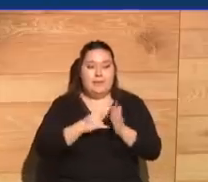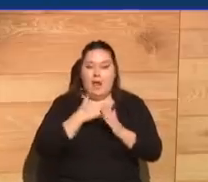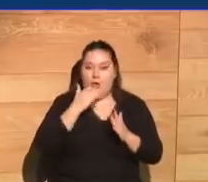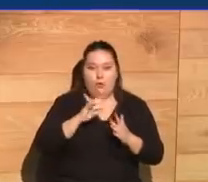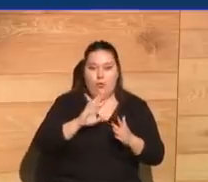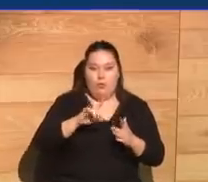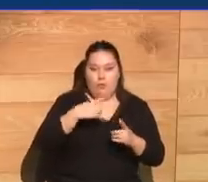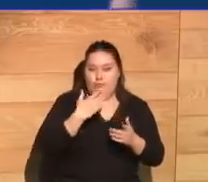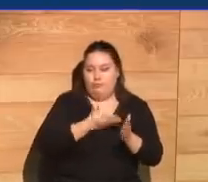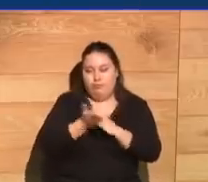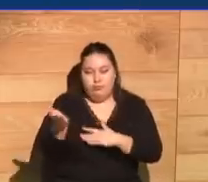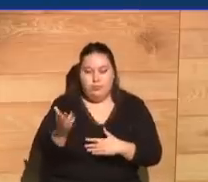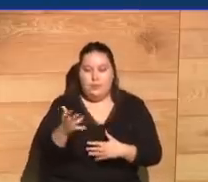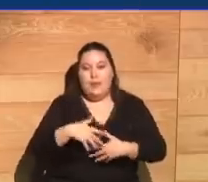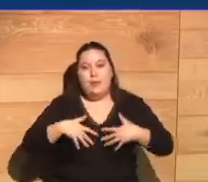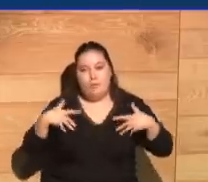que es la emoción.